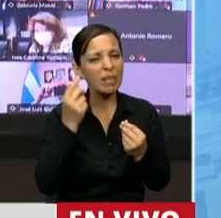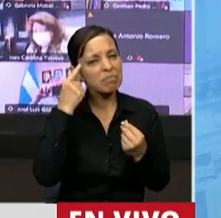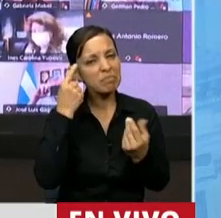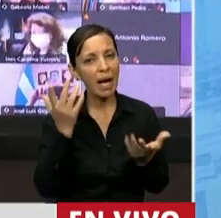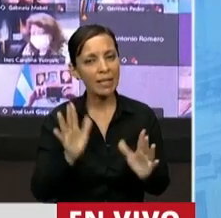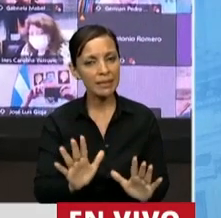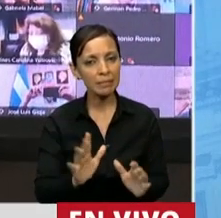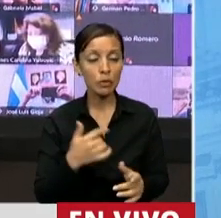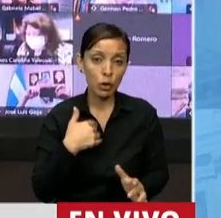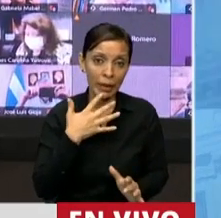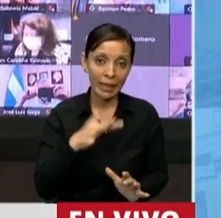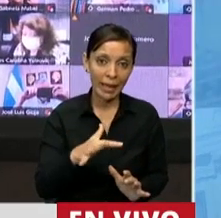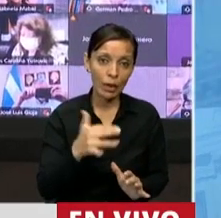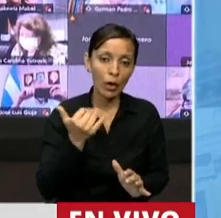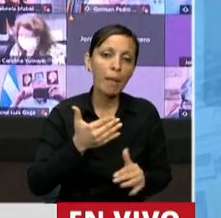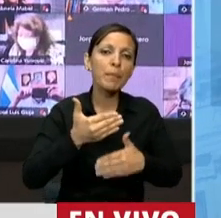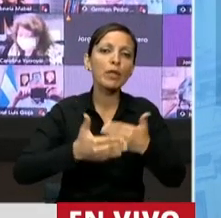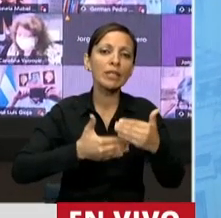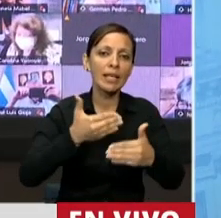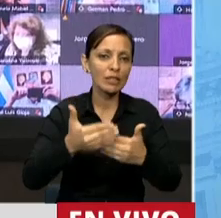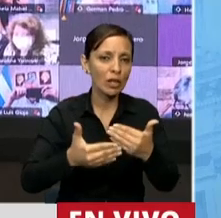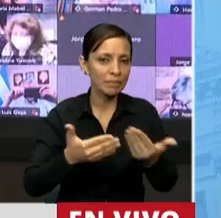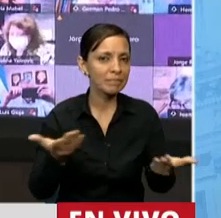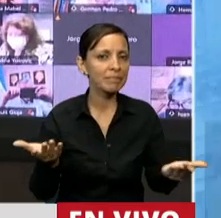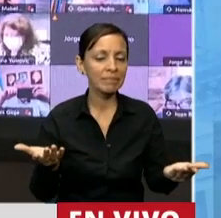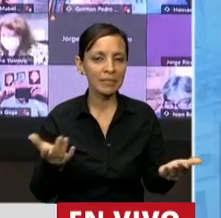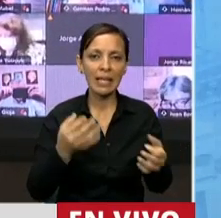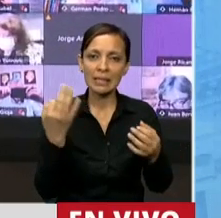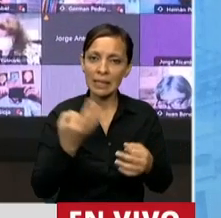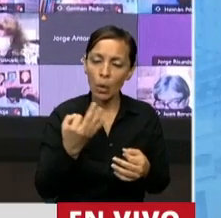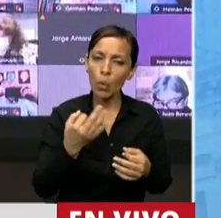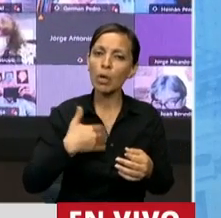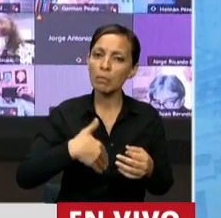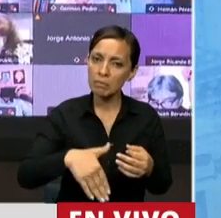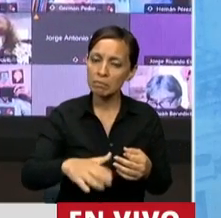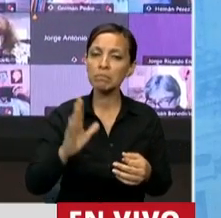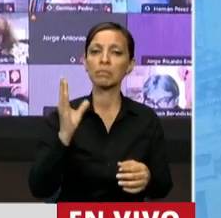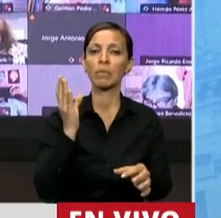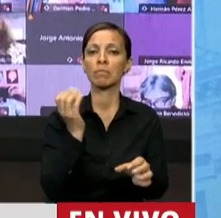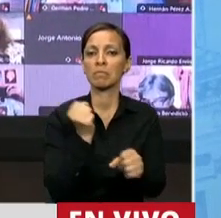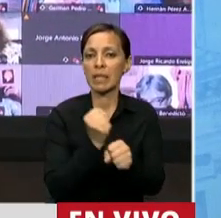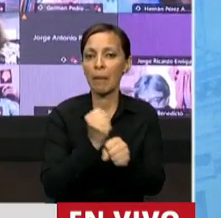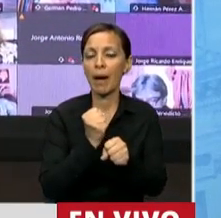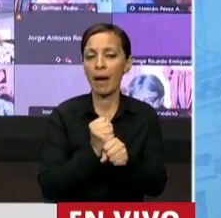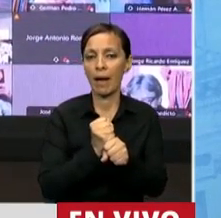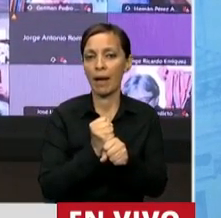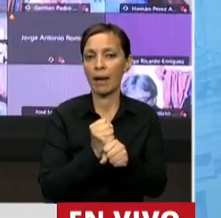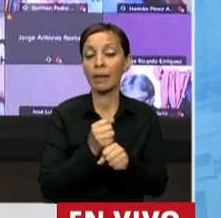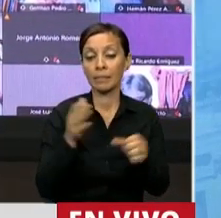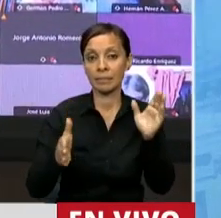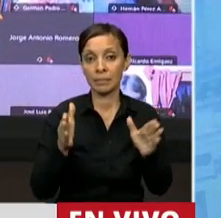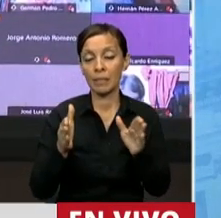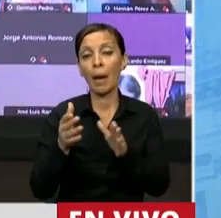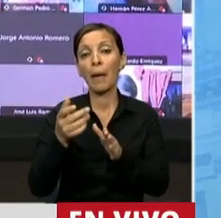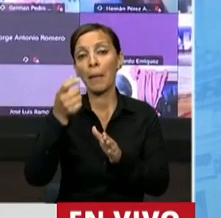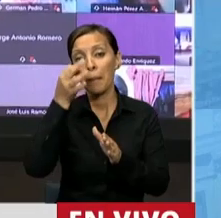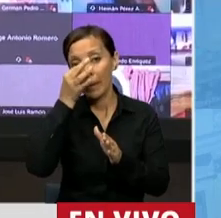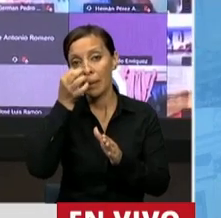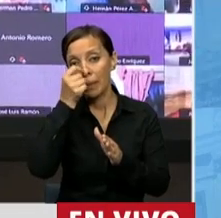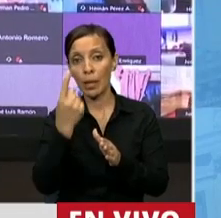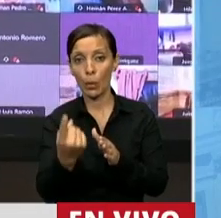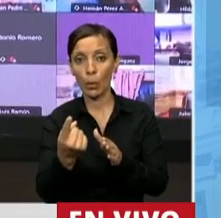yo entiendo que estamos frente a un proceso donde seguramente vamos a tener que trabajar no solo el ciclo lectivo 2021, sino los que